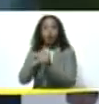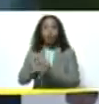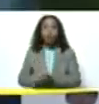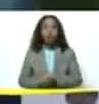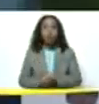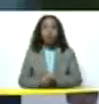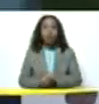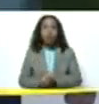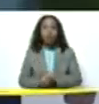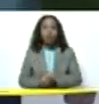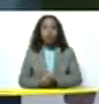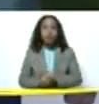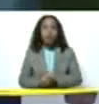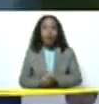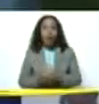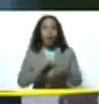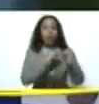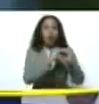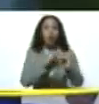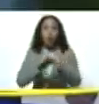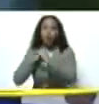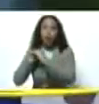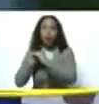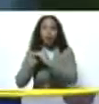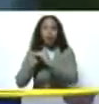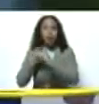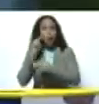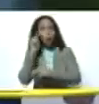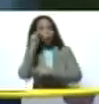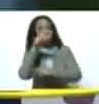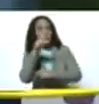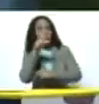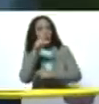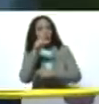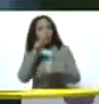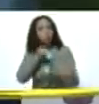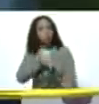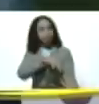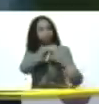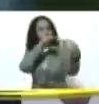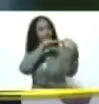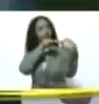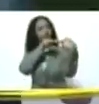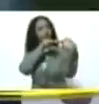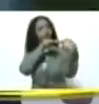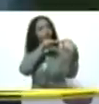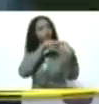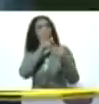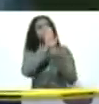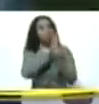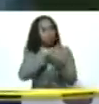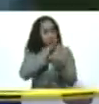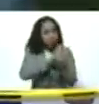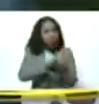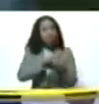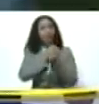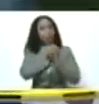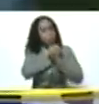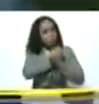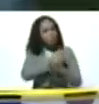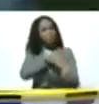vis a vis, y nos vemos los ojos de frente con afecto y con amor,